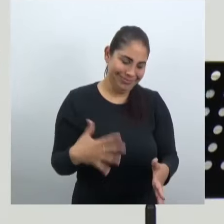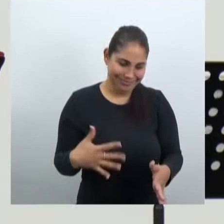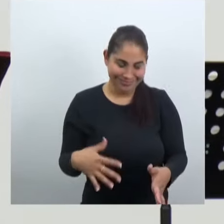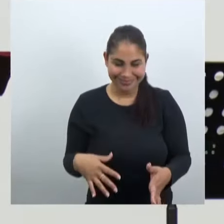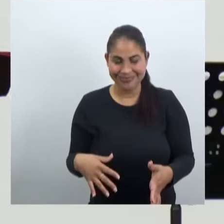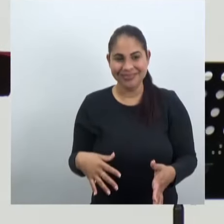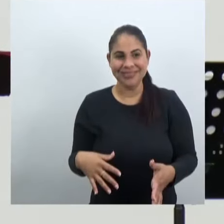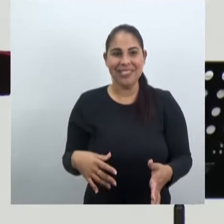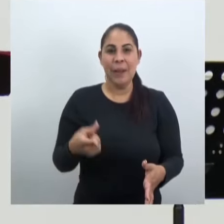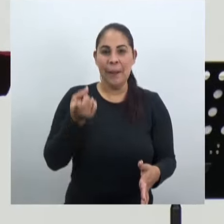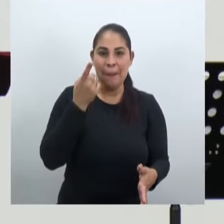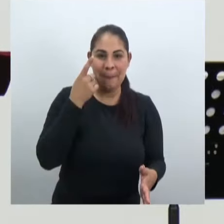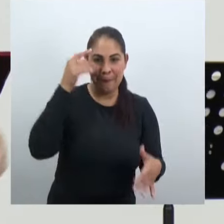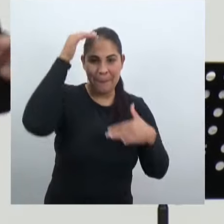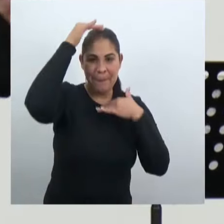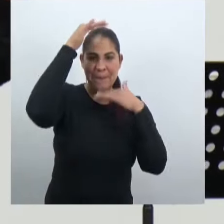Pero mira, atención.